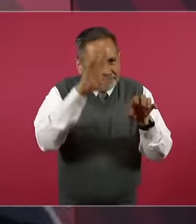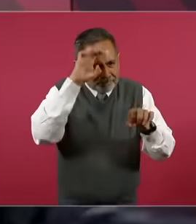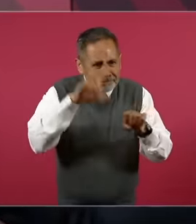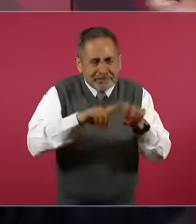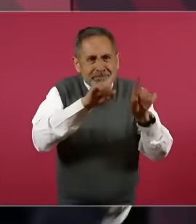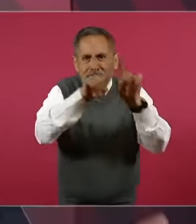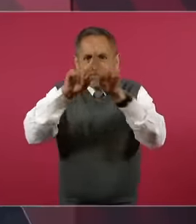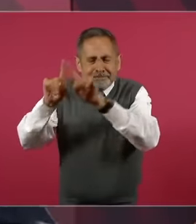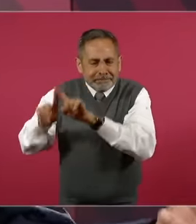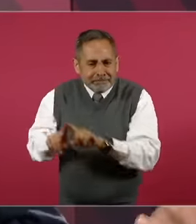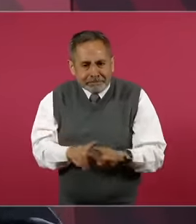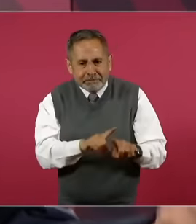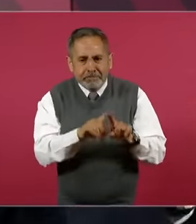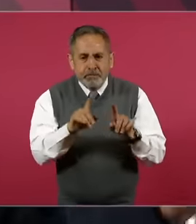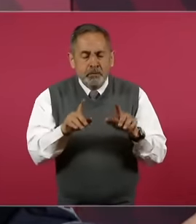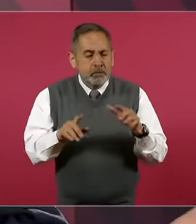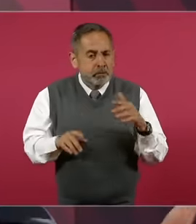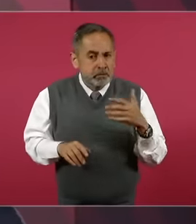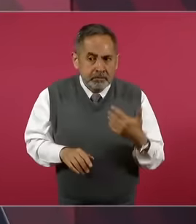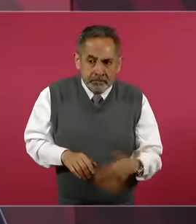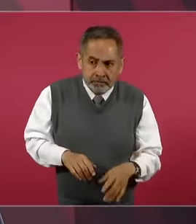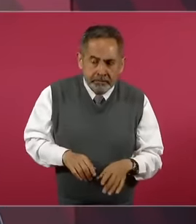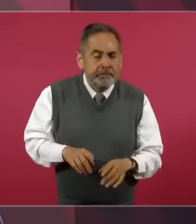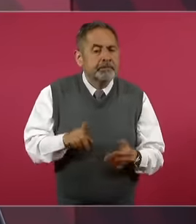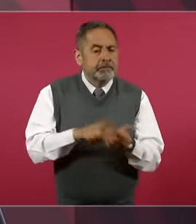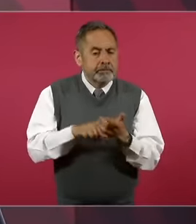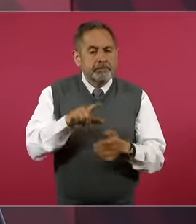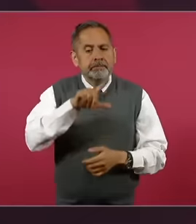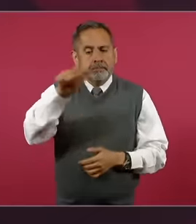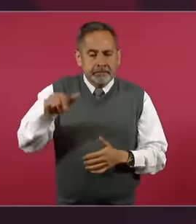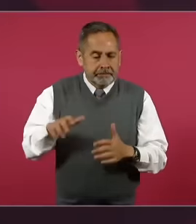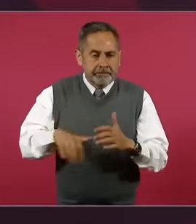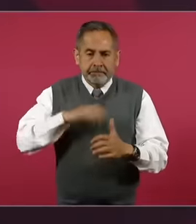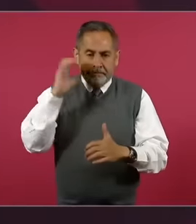Y ya cuando llegamos,